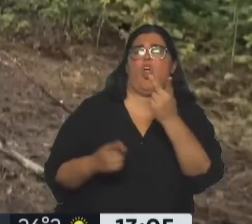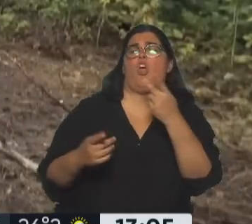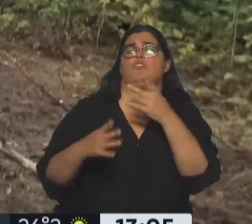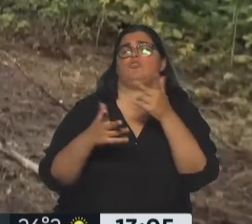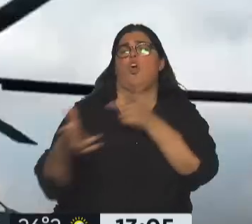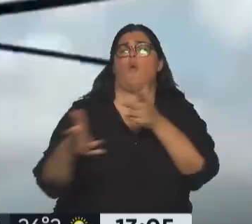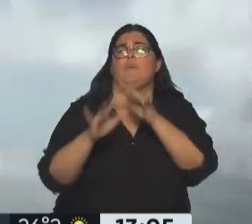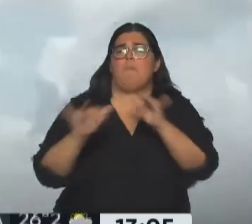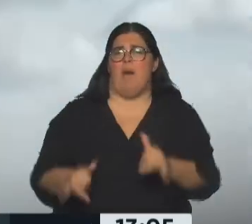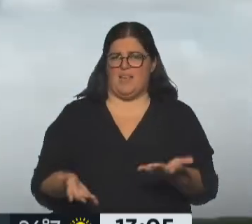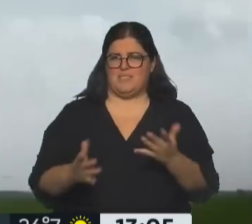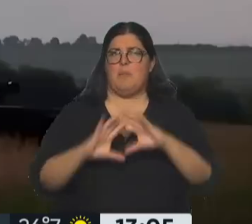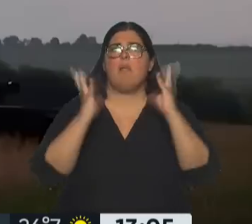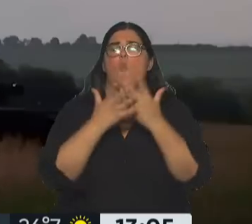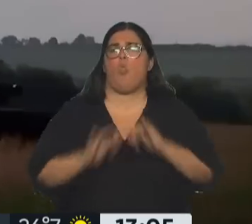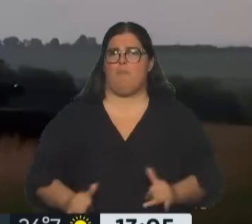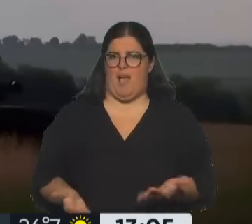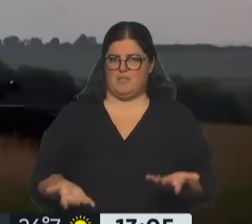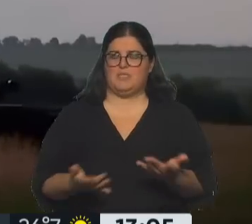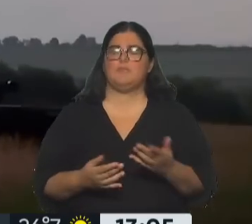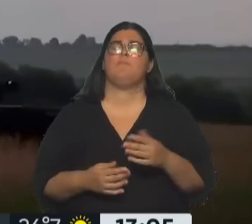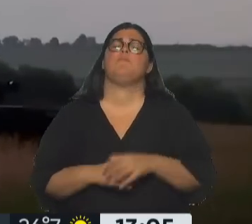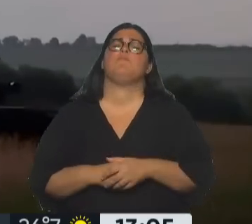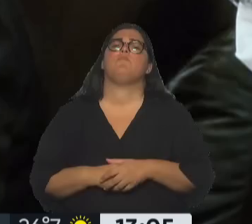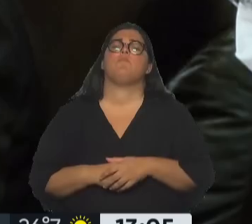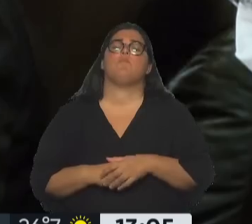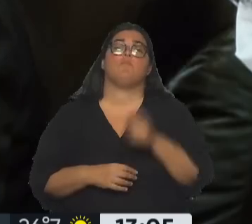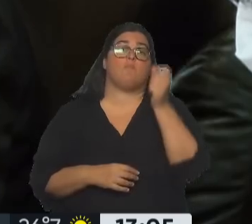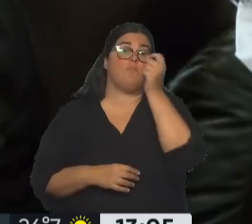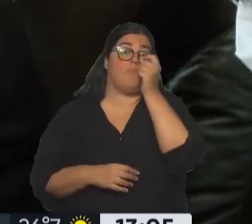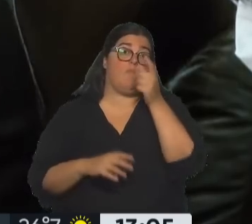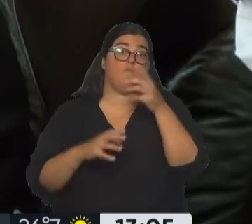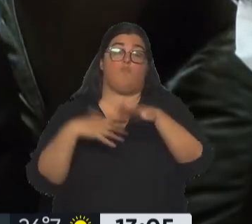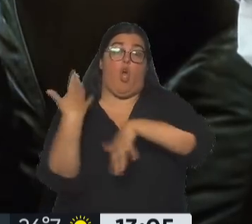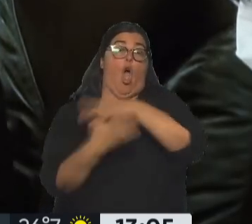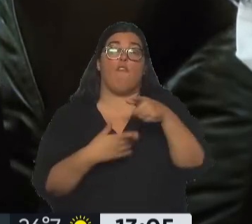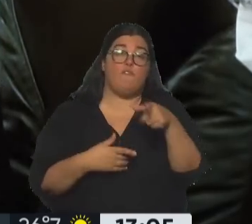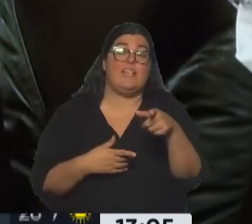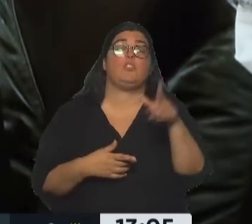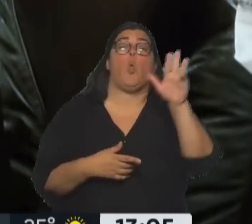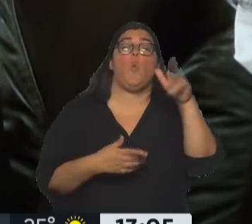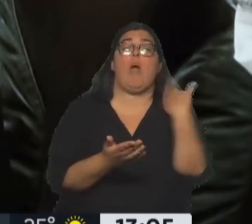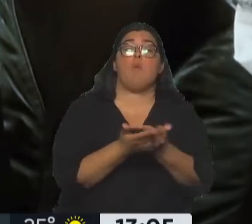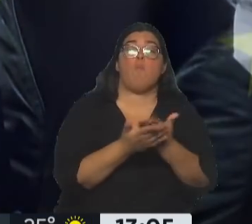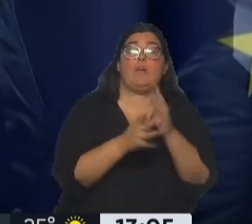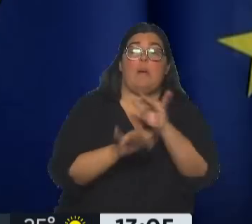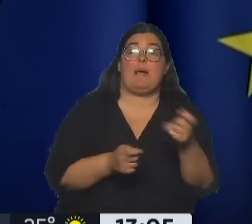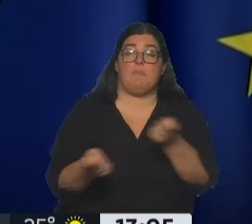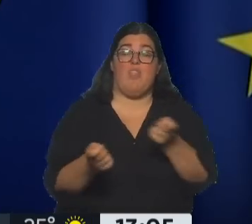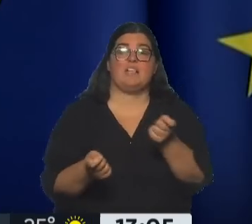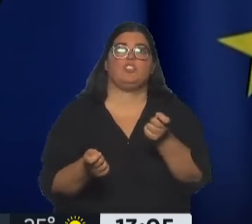Las declaraciones de Lula sobre el origen del conflicto pusieron inmediatamente al presidente brasileño en el centro de una tormenta